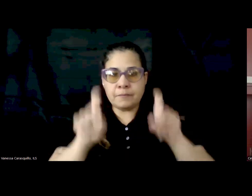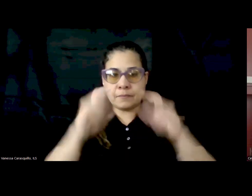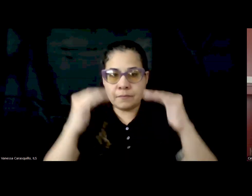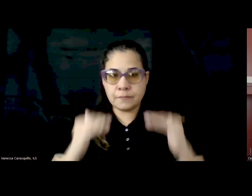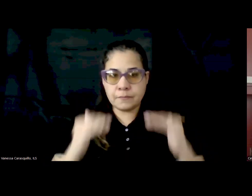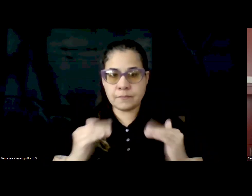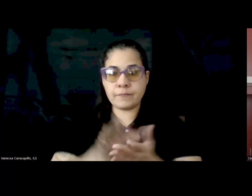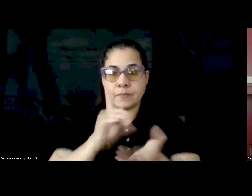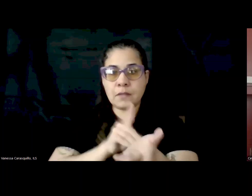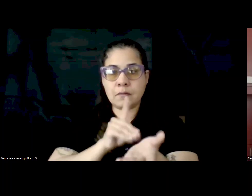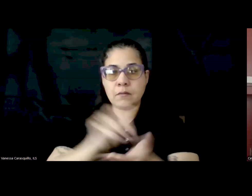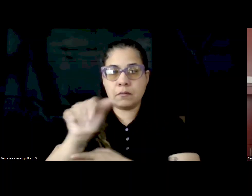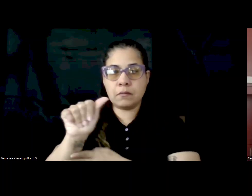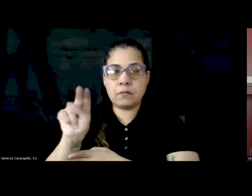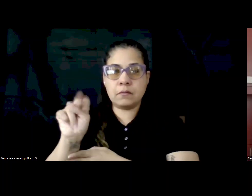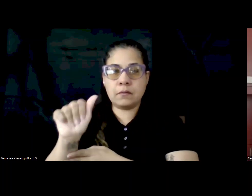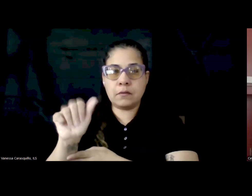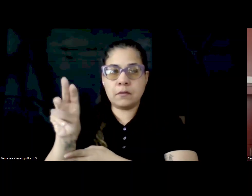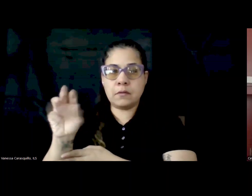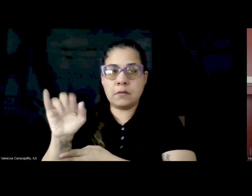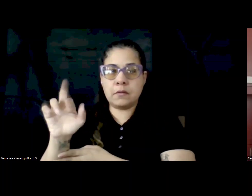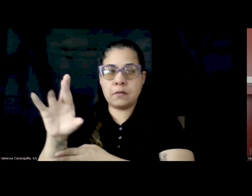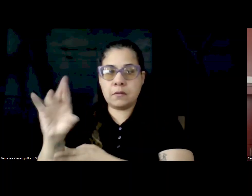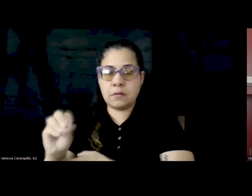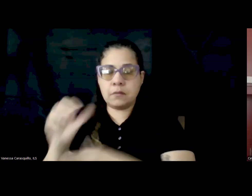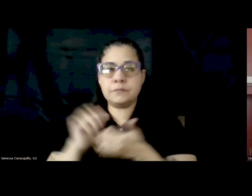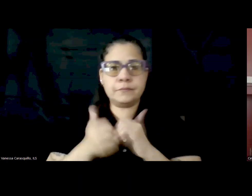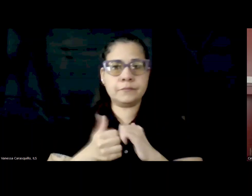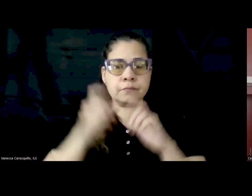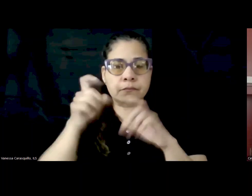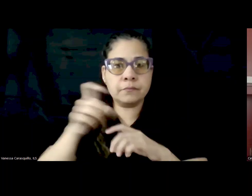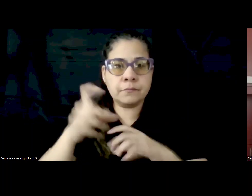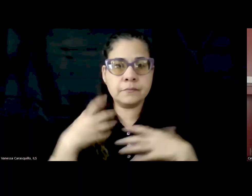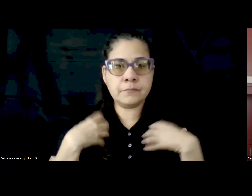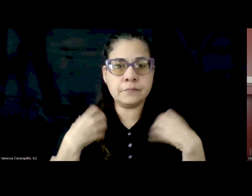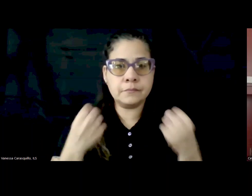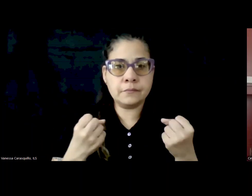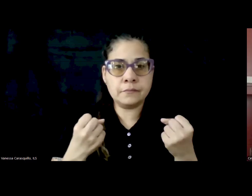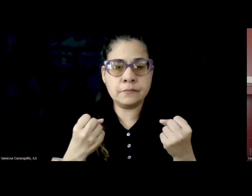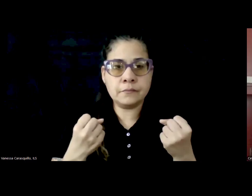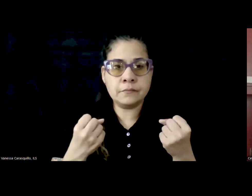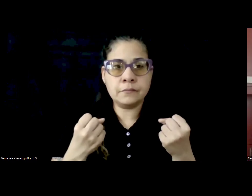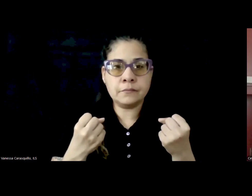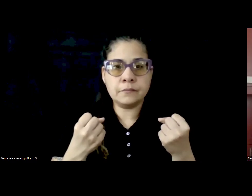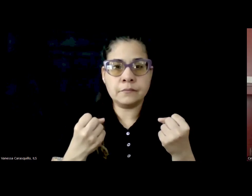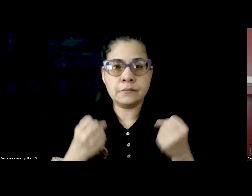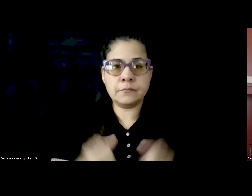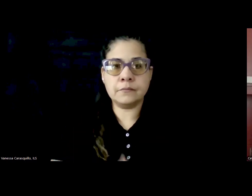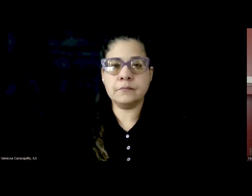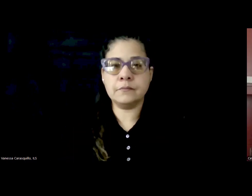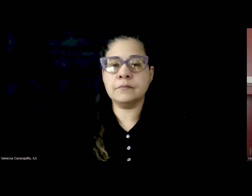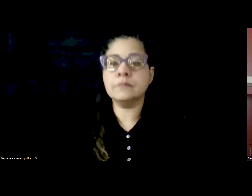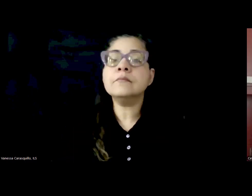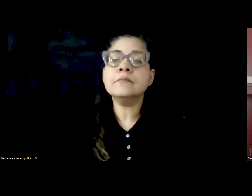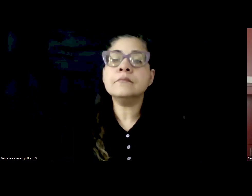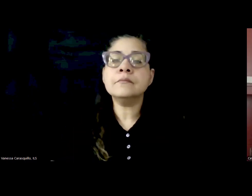Ana Miró, ¿cómo se puede incluir las necesidades de salud? Se nos fue un momentito, perdón. Deme un segundo,